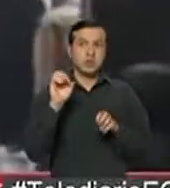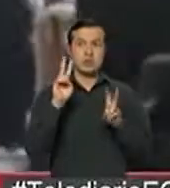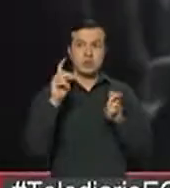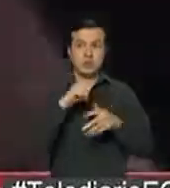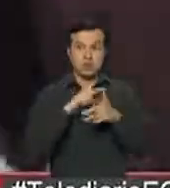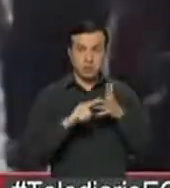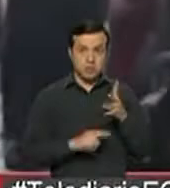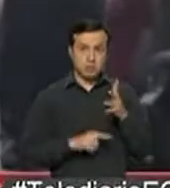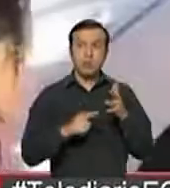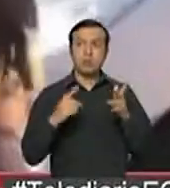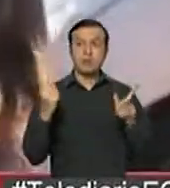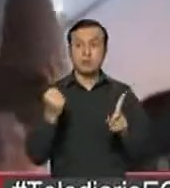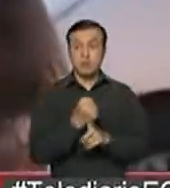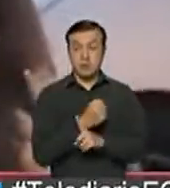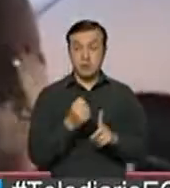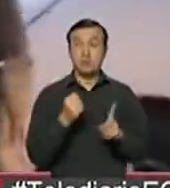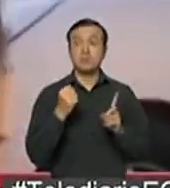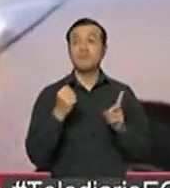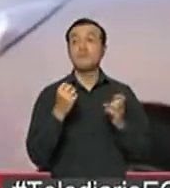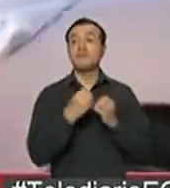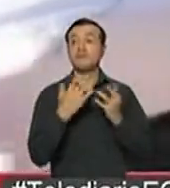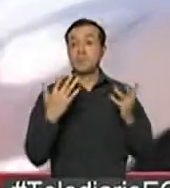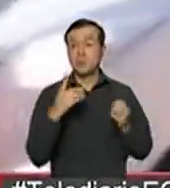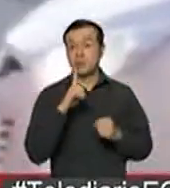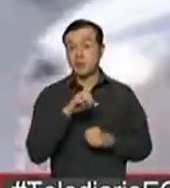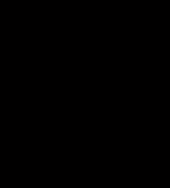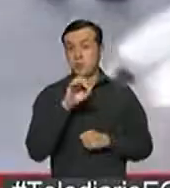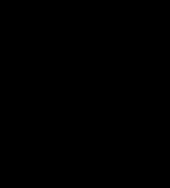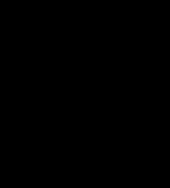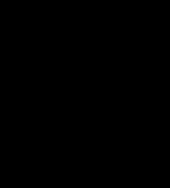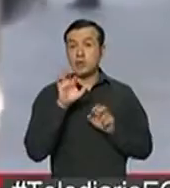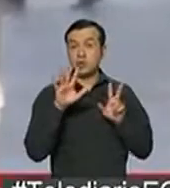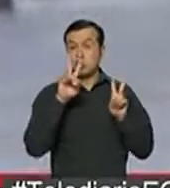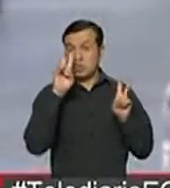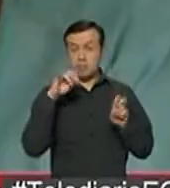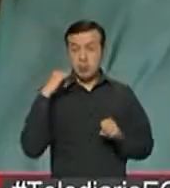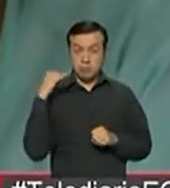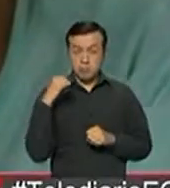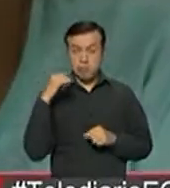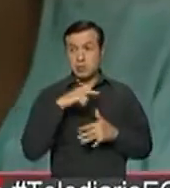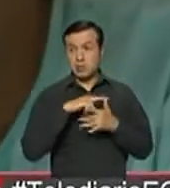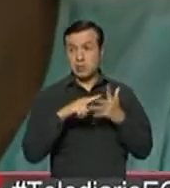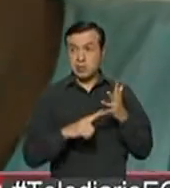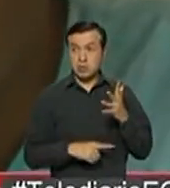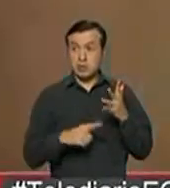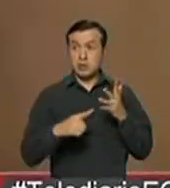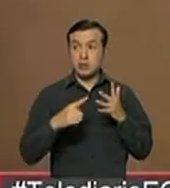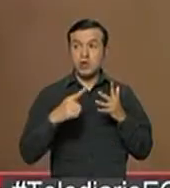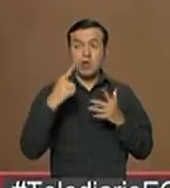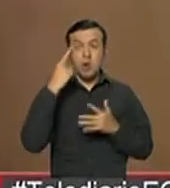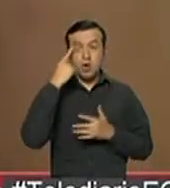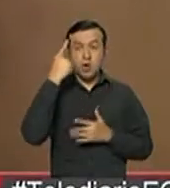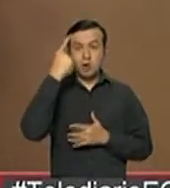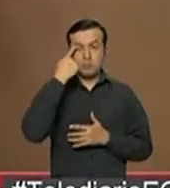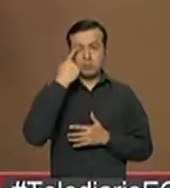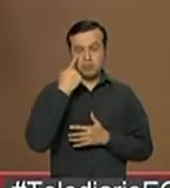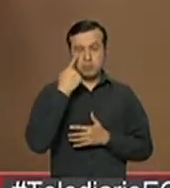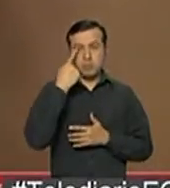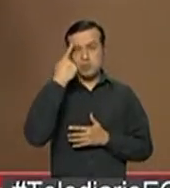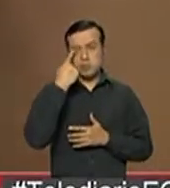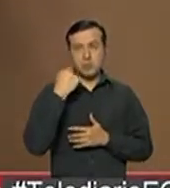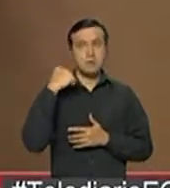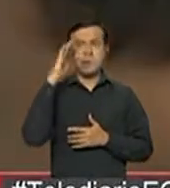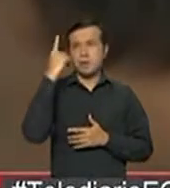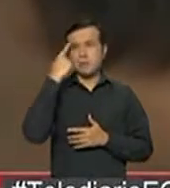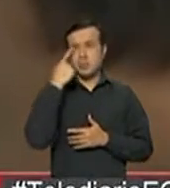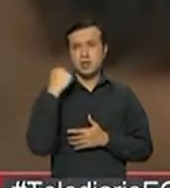torturas y tratos crueles y 158 por violencia sexual. Los traumas oculares han sido de las lesiones